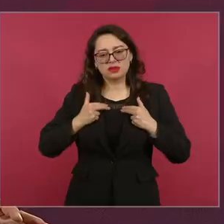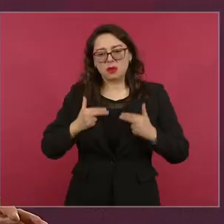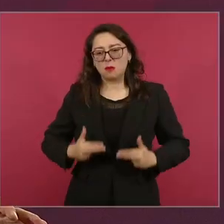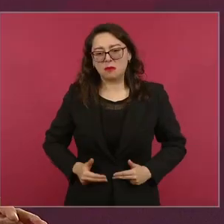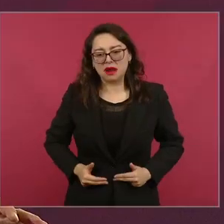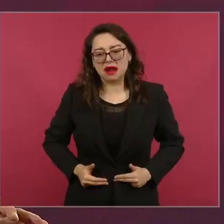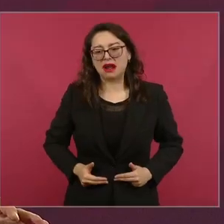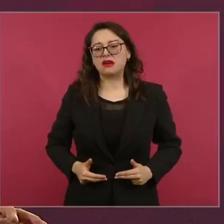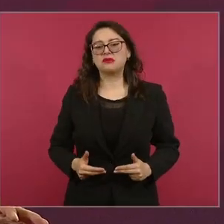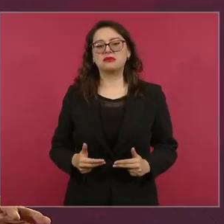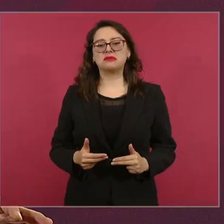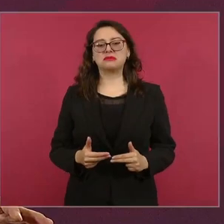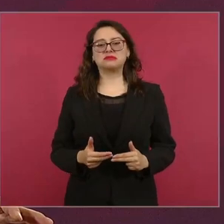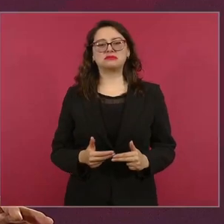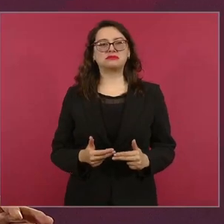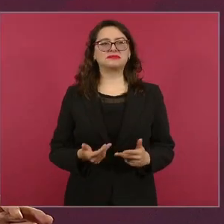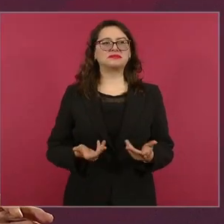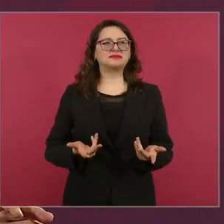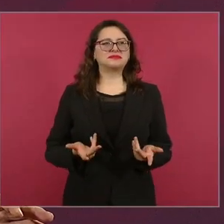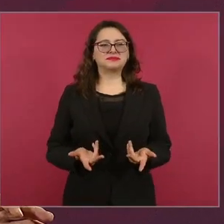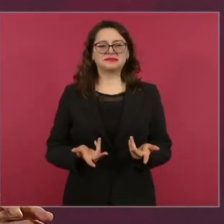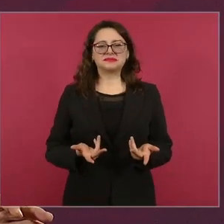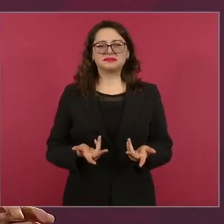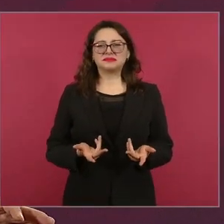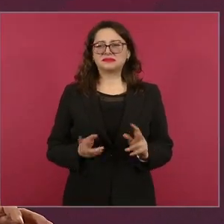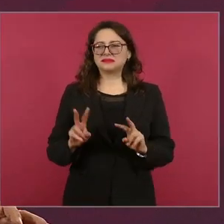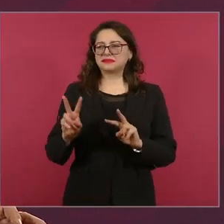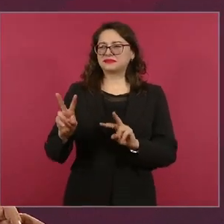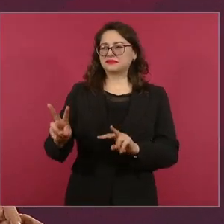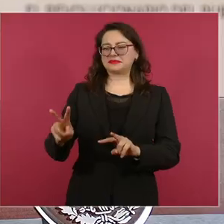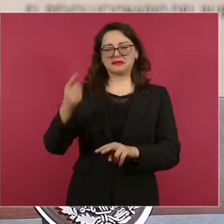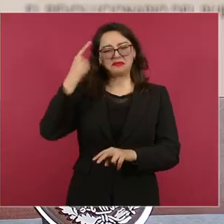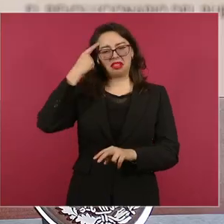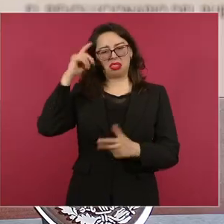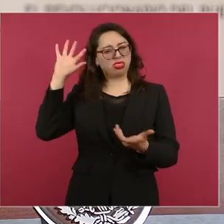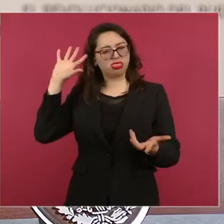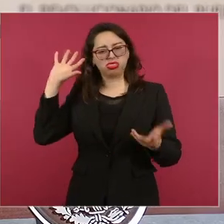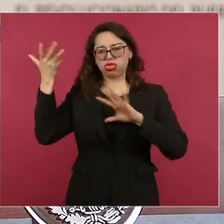es el predominio de lo irracional.